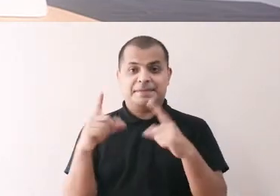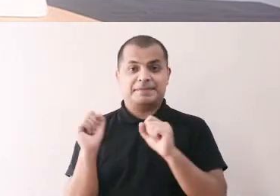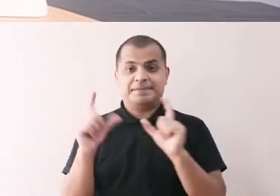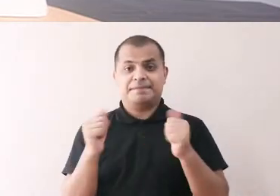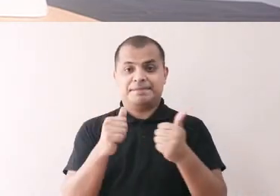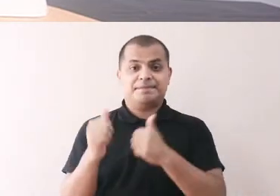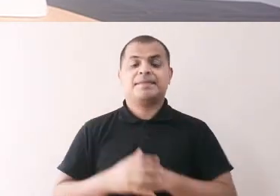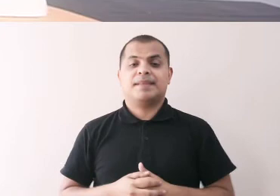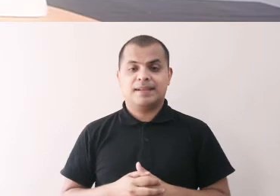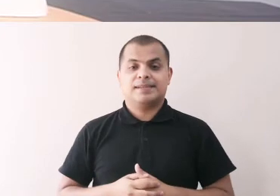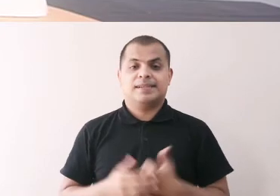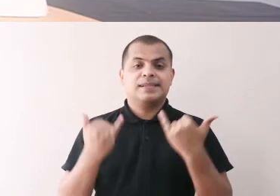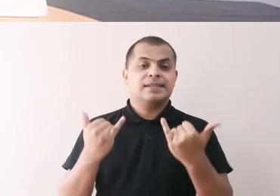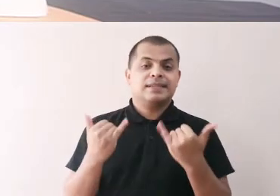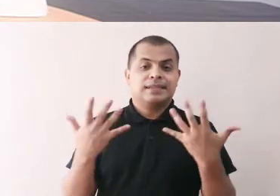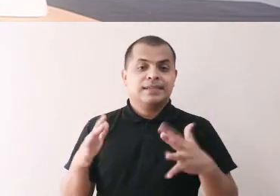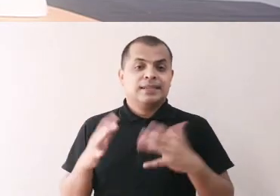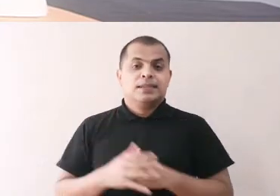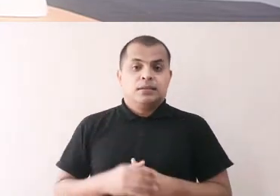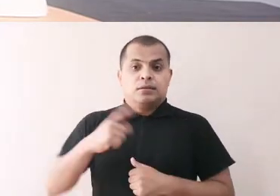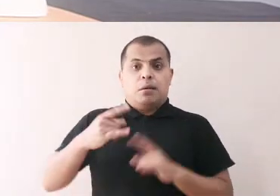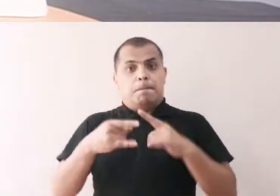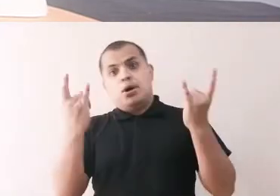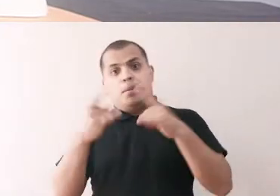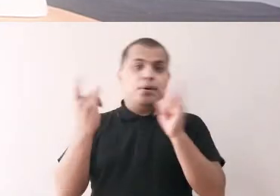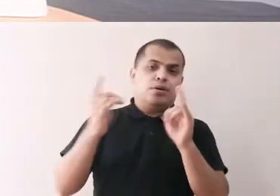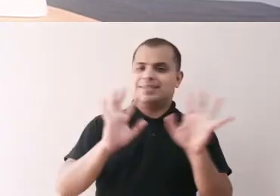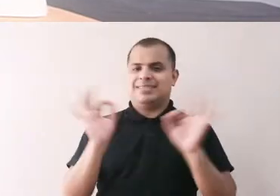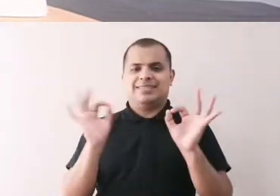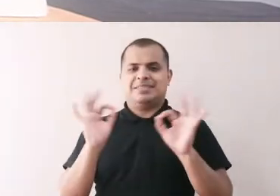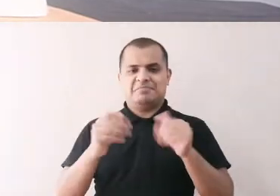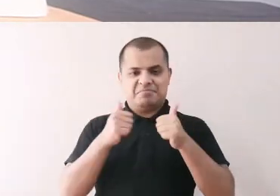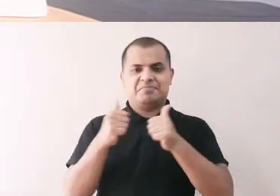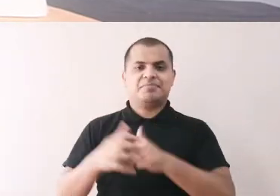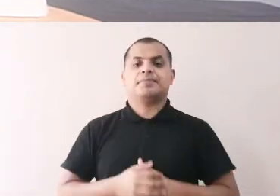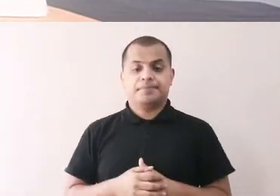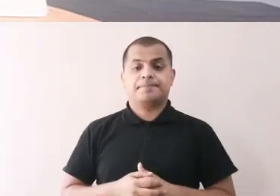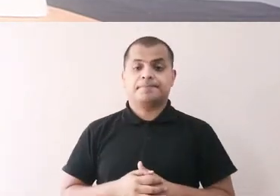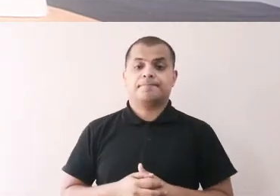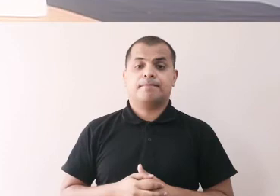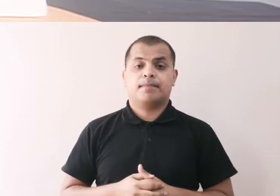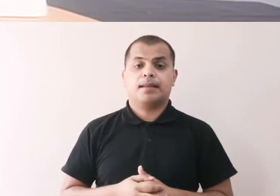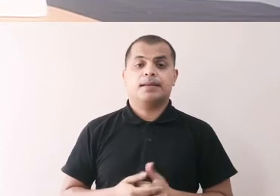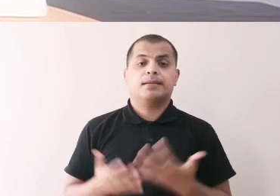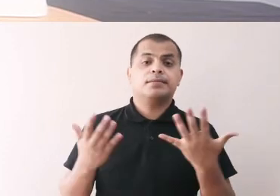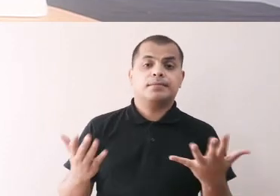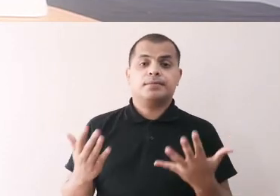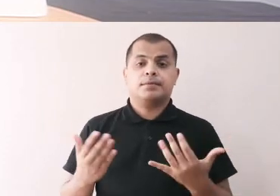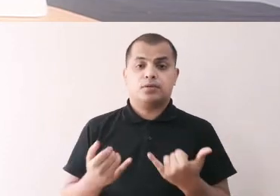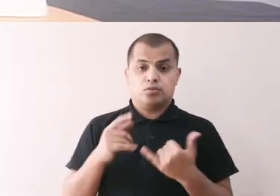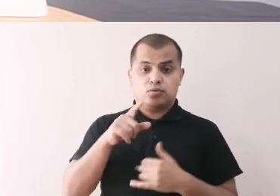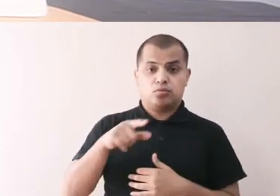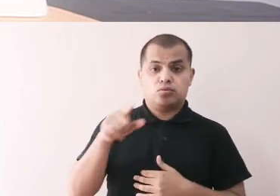está. Listo, ahora sí, ya no se me va a despegar. Entonces, listo,